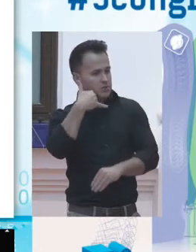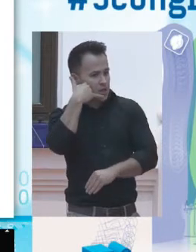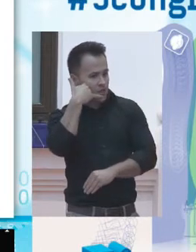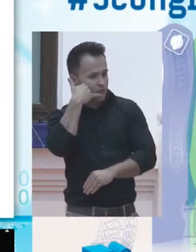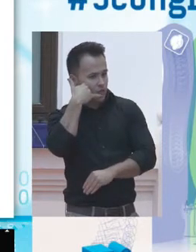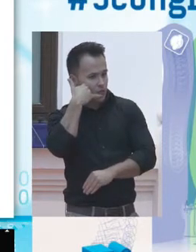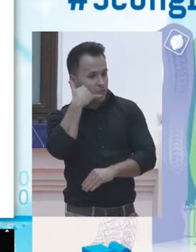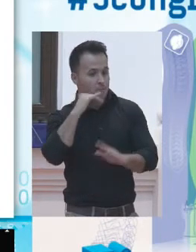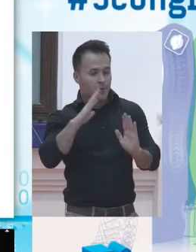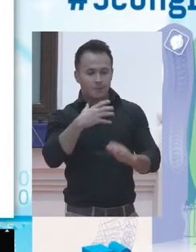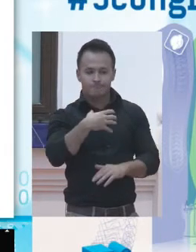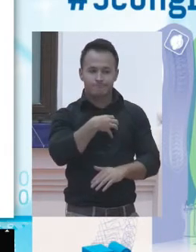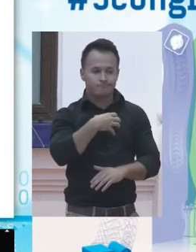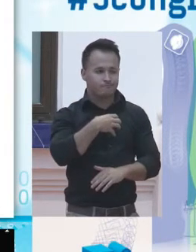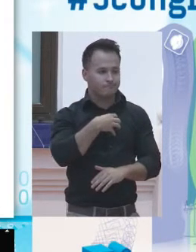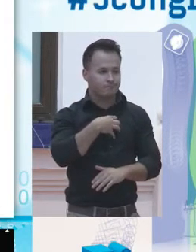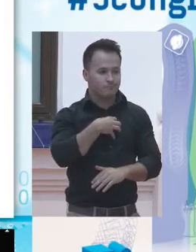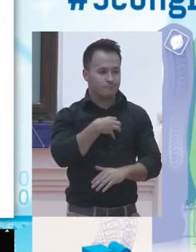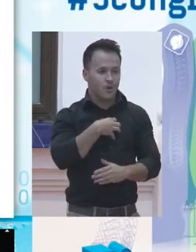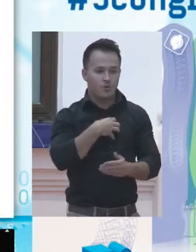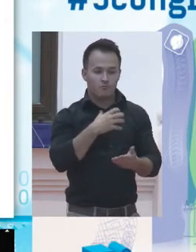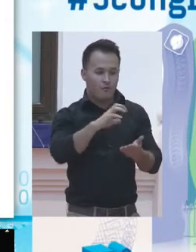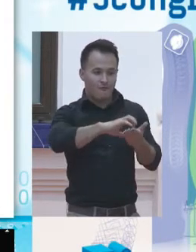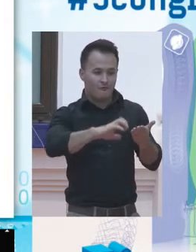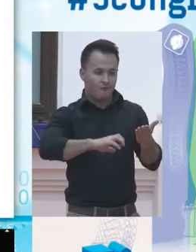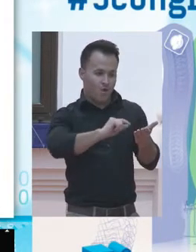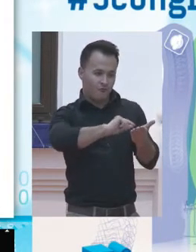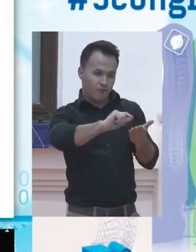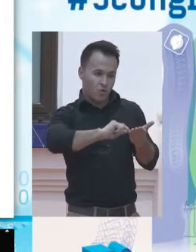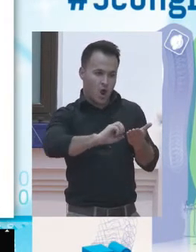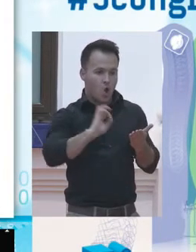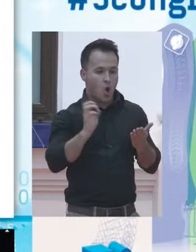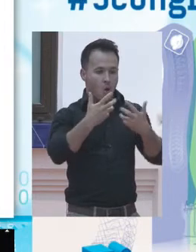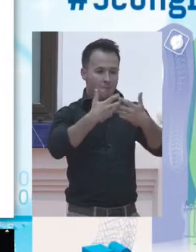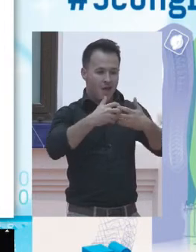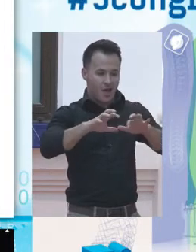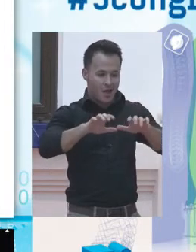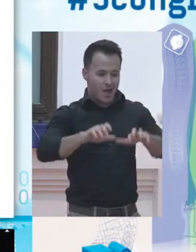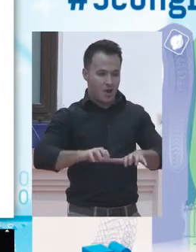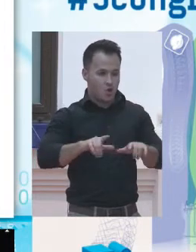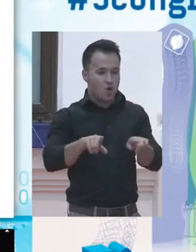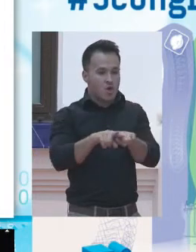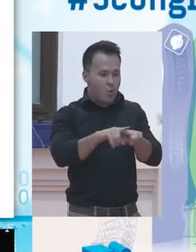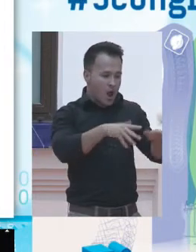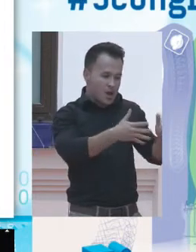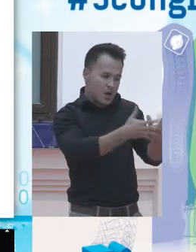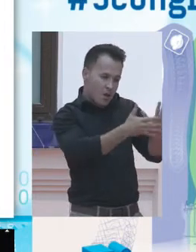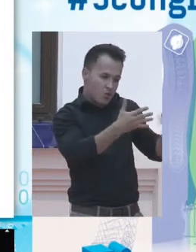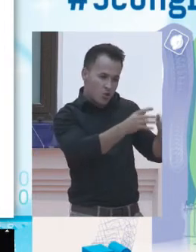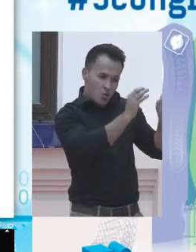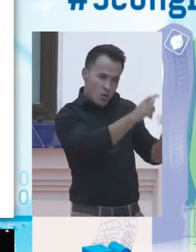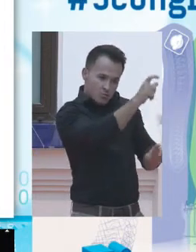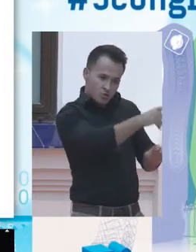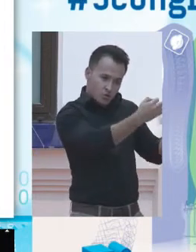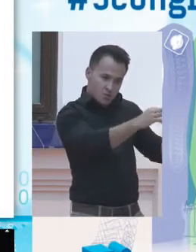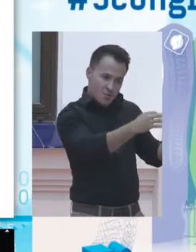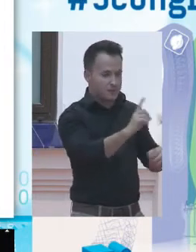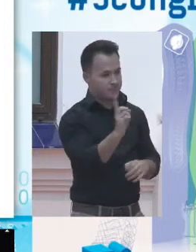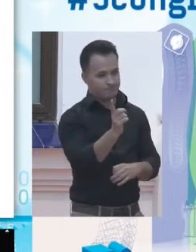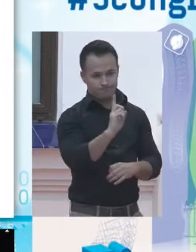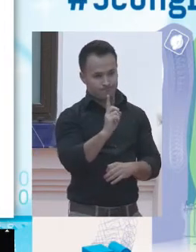pero no va a ser capaz de rellenar formularios o de hacer trabajos mecánicos con la misma velocidad con la que una persona que no tiene esa